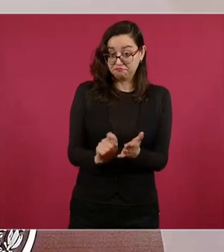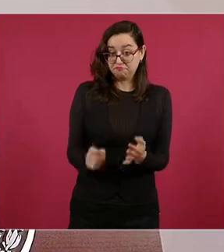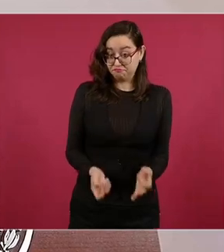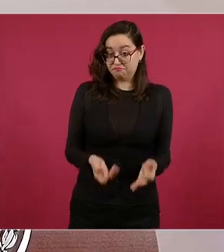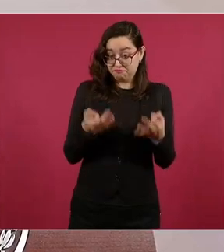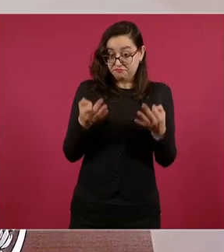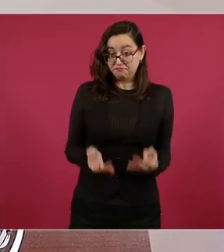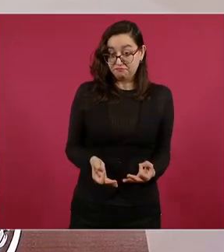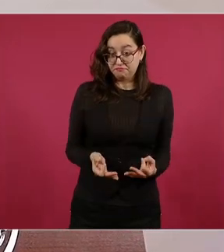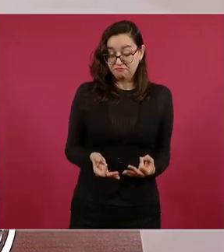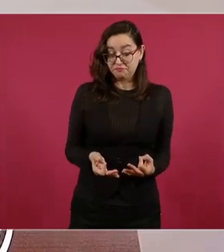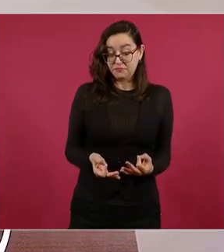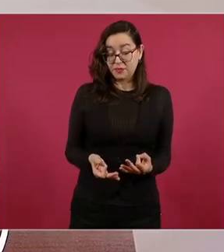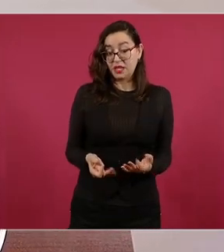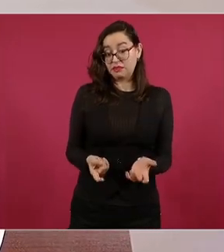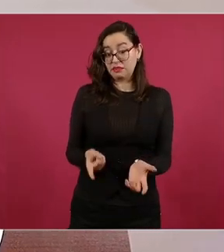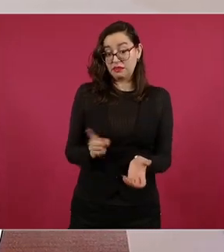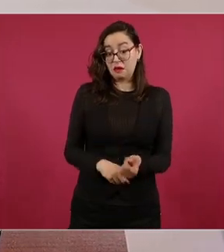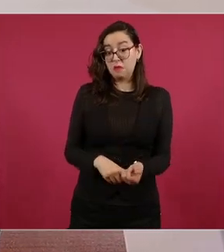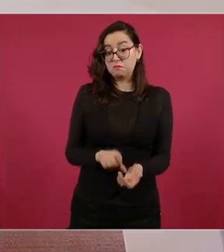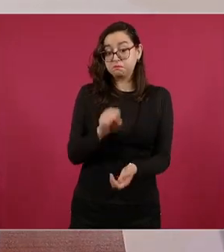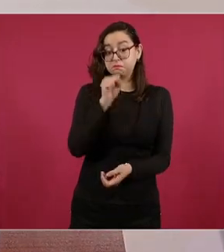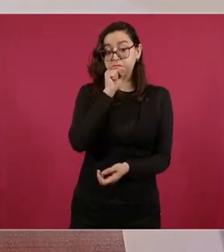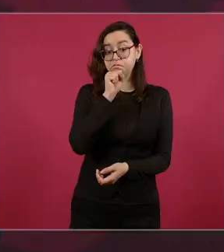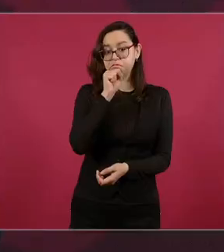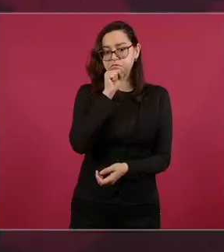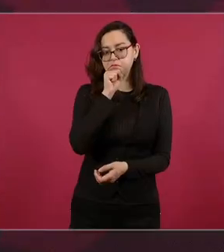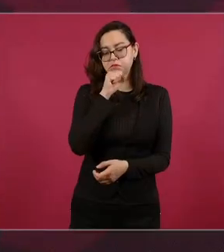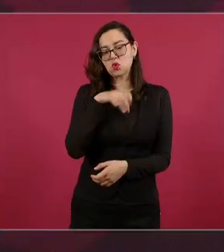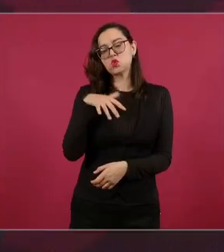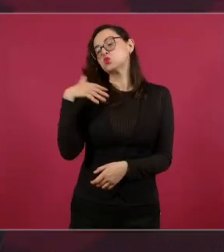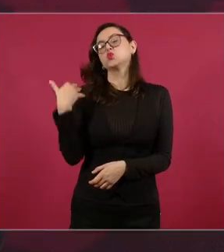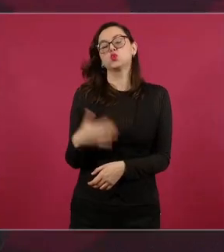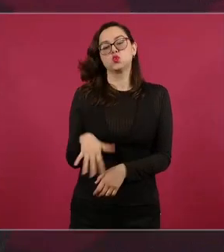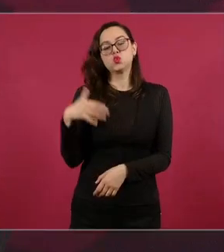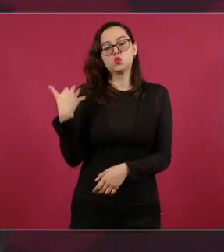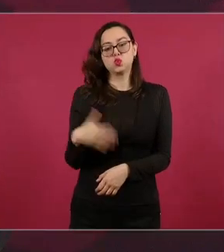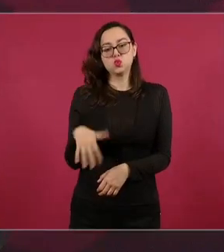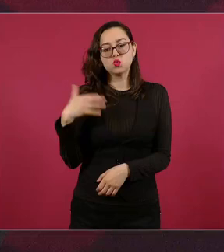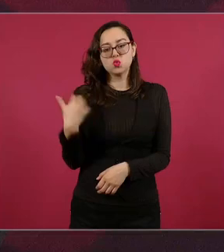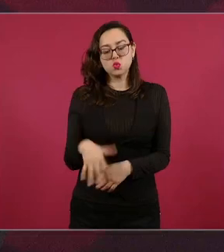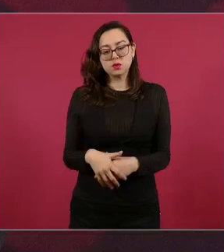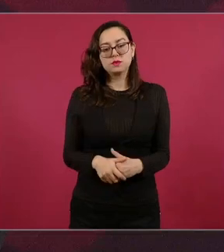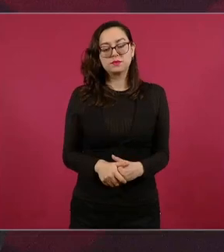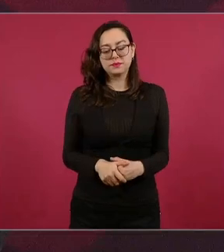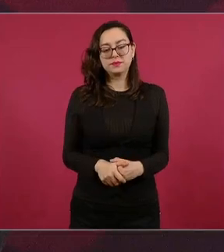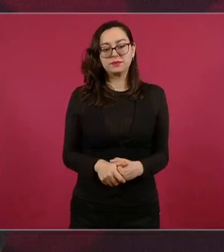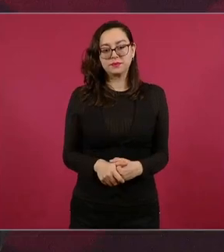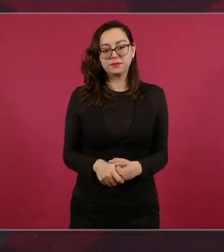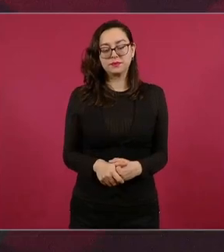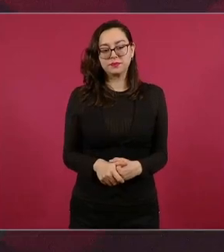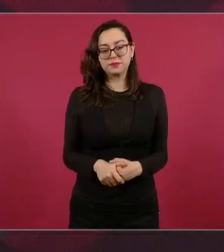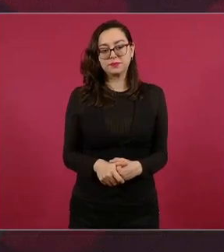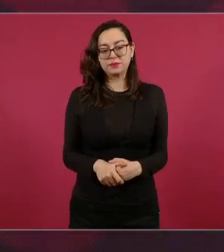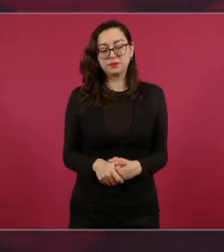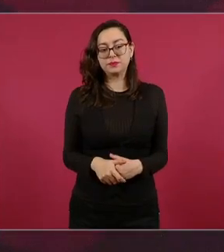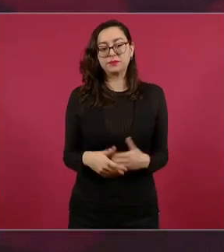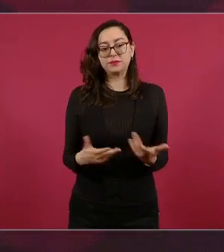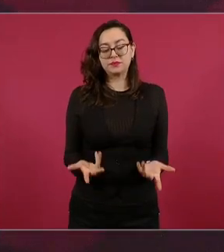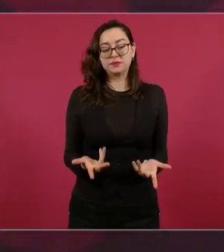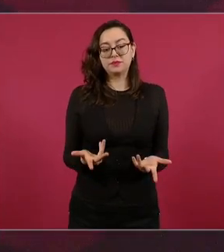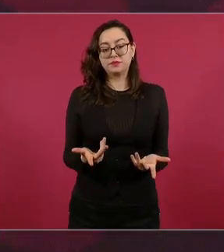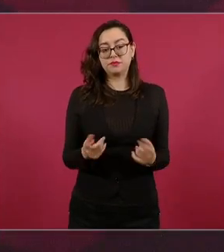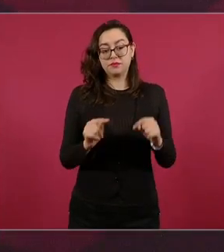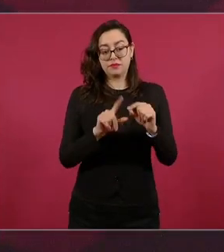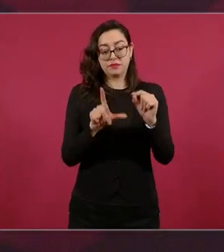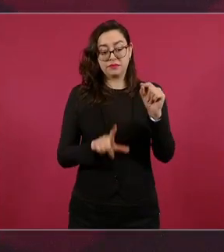el contenido del libro es de primer orden, repasa los males de la nación,